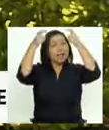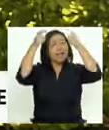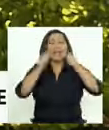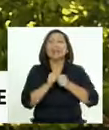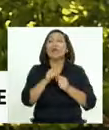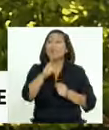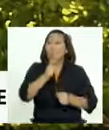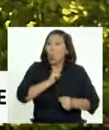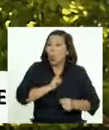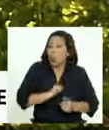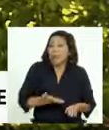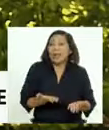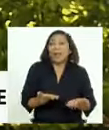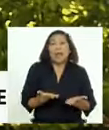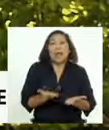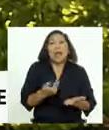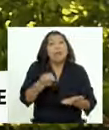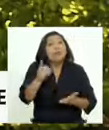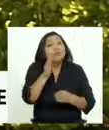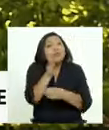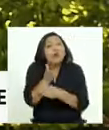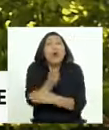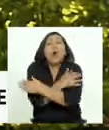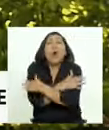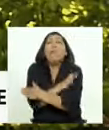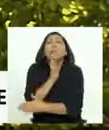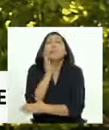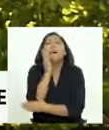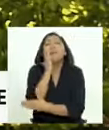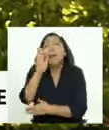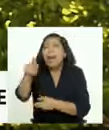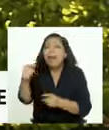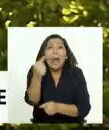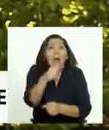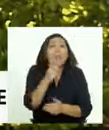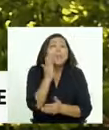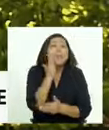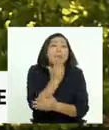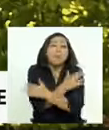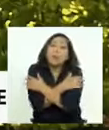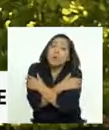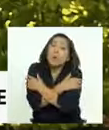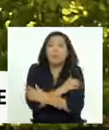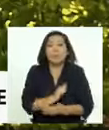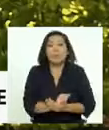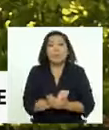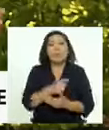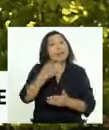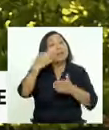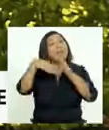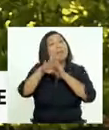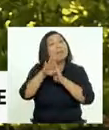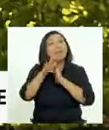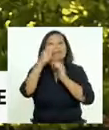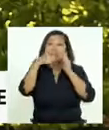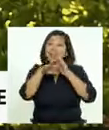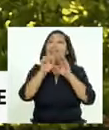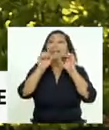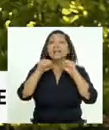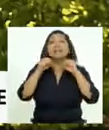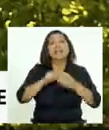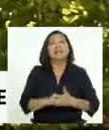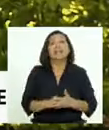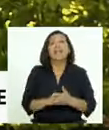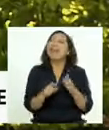los hijos vayan a las casas y abracen a sus mamás y los que están en el cielo las mamitas allá